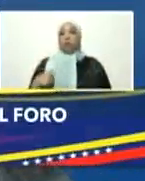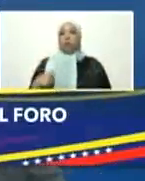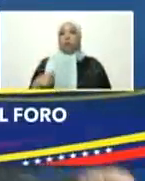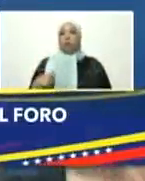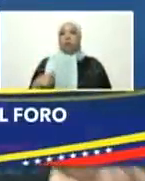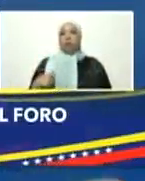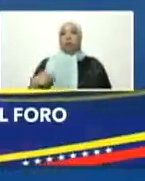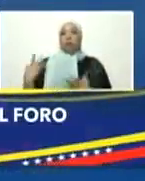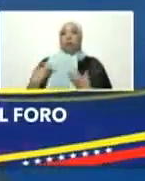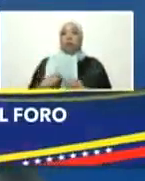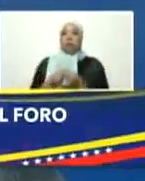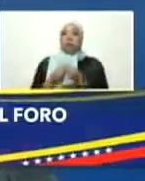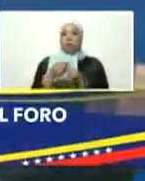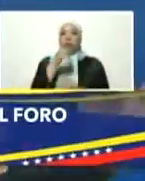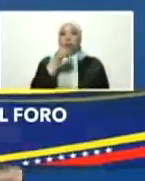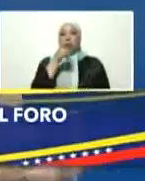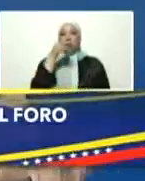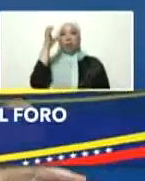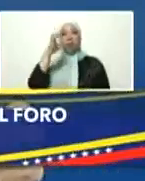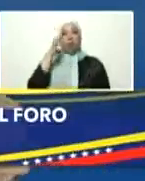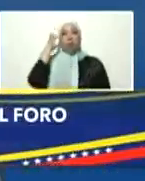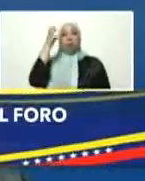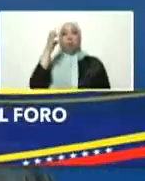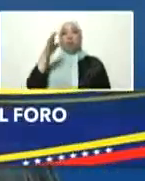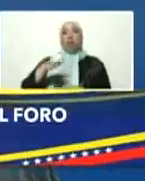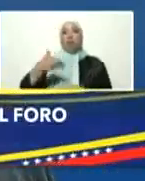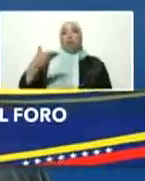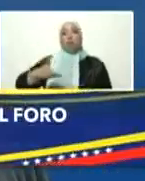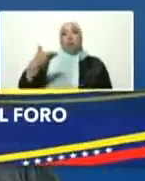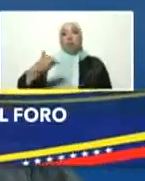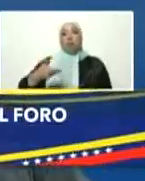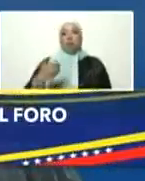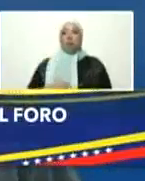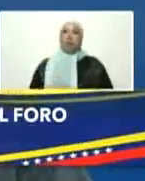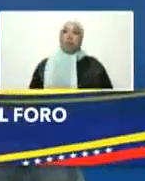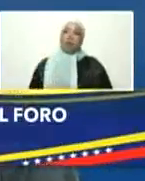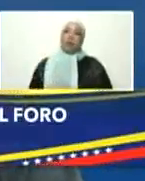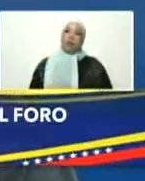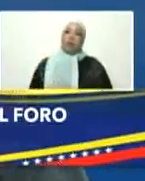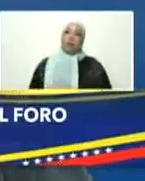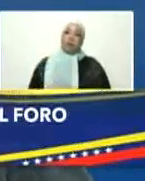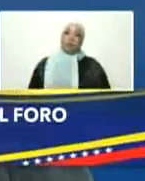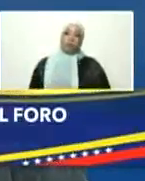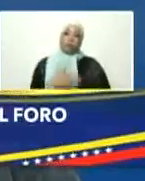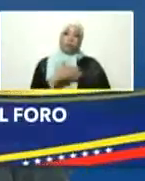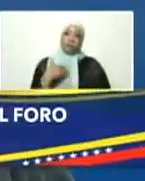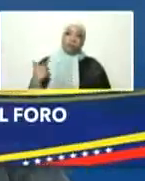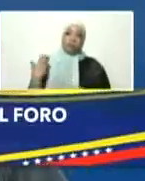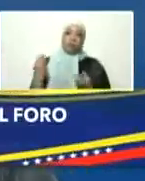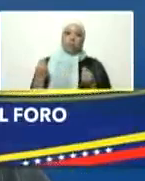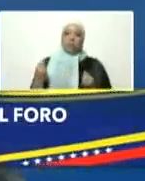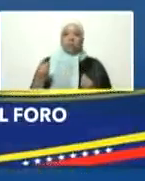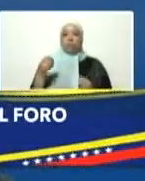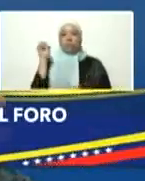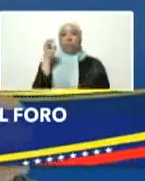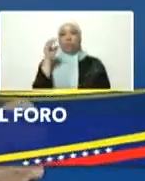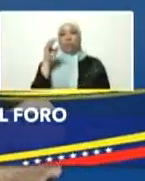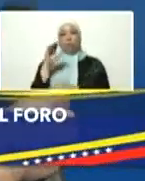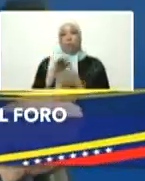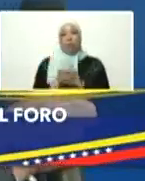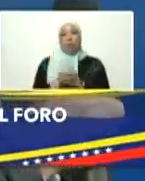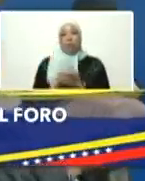como Partido de la Izquierda Europea, es fundamental todo el tema de la unidad. Quiero agradecer mucho al Foro de Sao Paulo, a Mónica